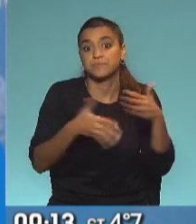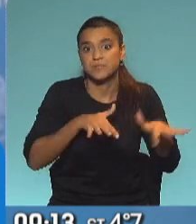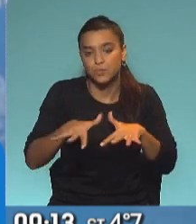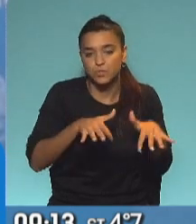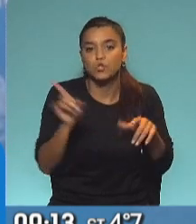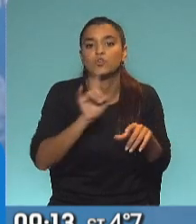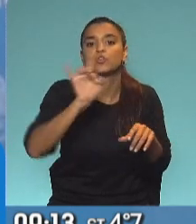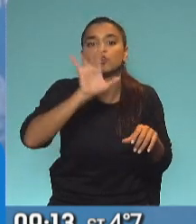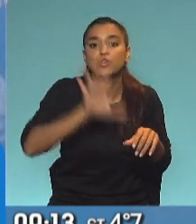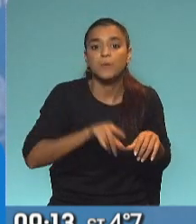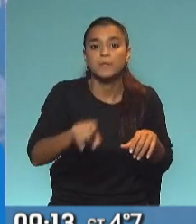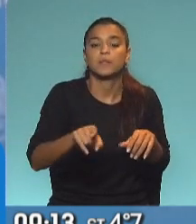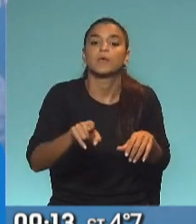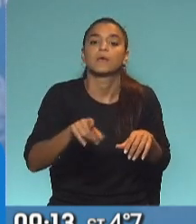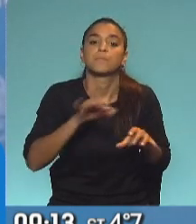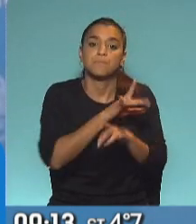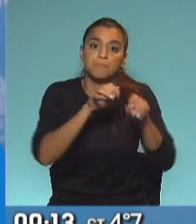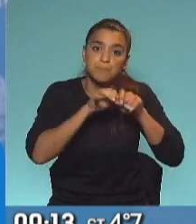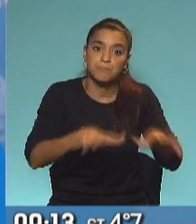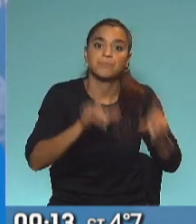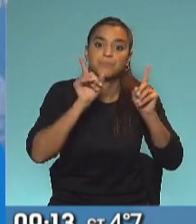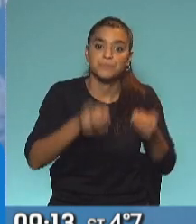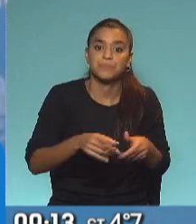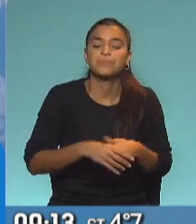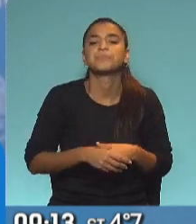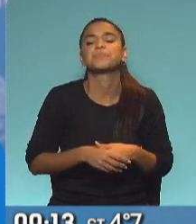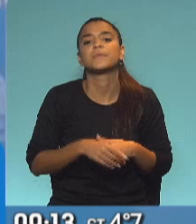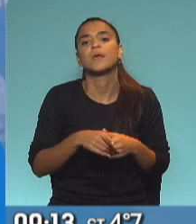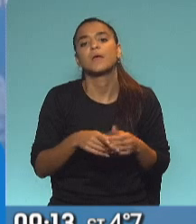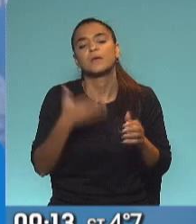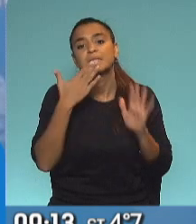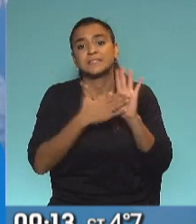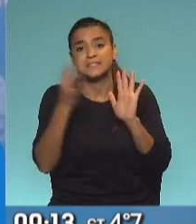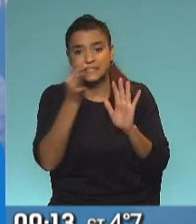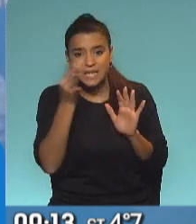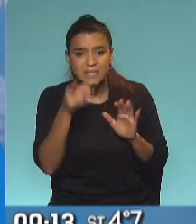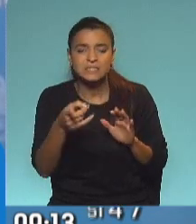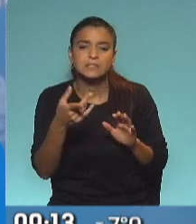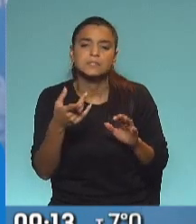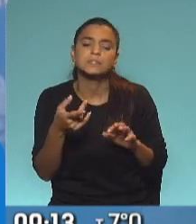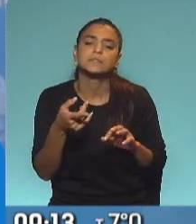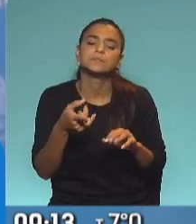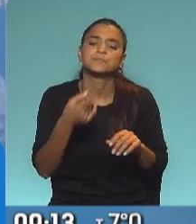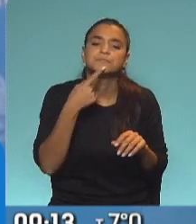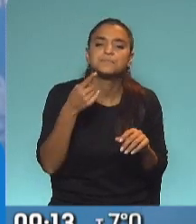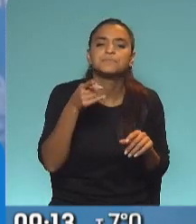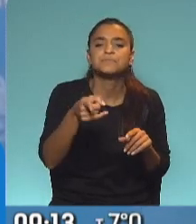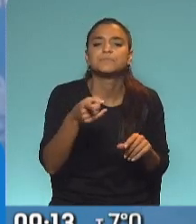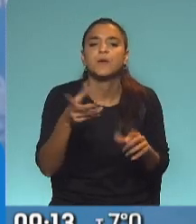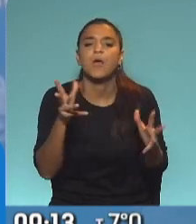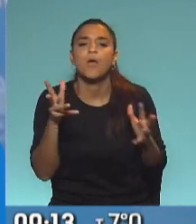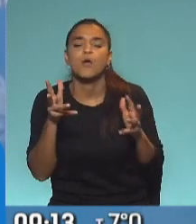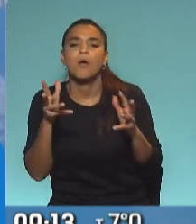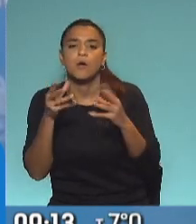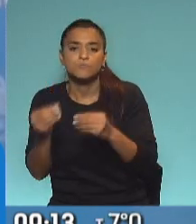no solamente desde el punto de vista epidemiológico. En relación a los test serológicos, a ese estudio epidemiológico que